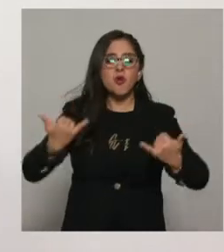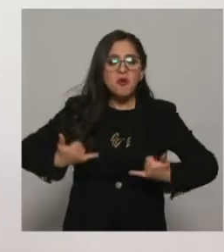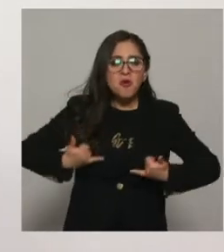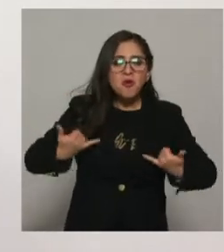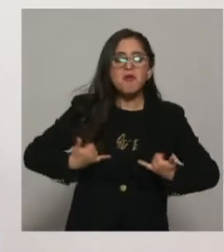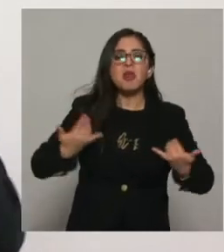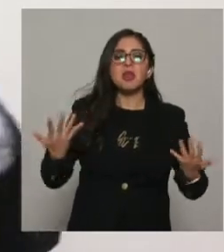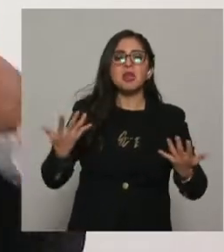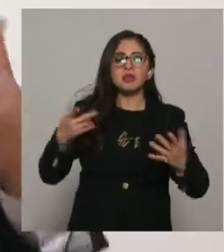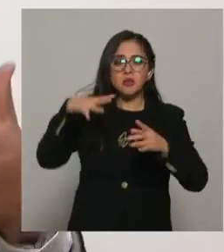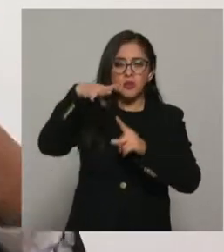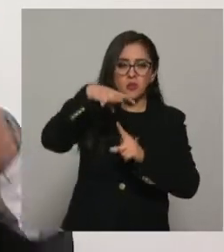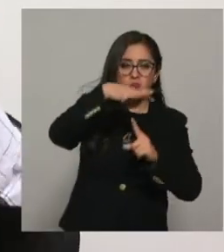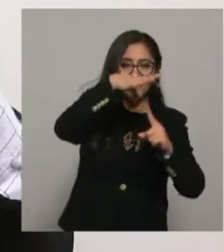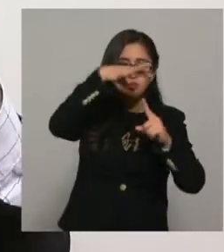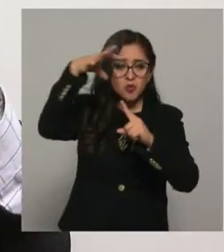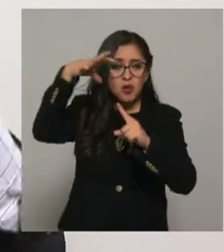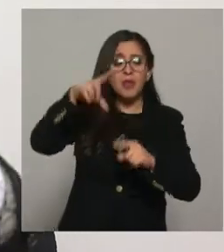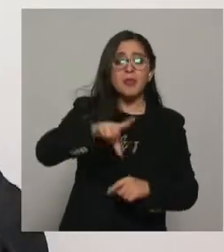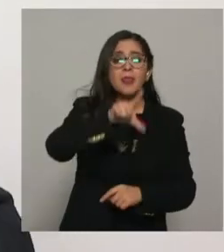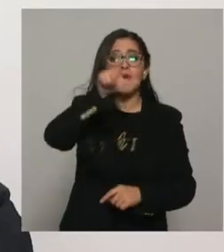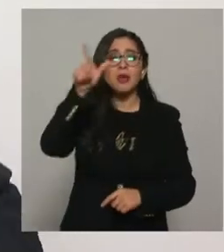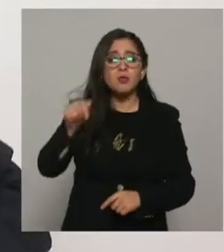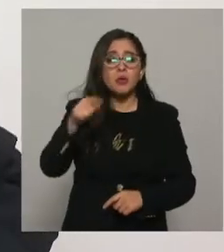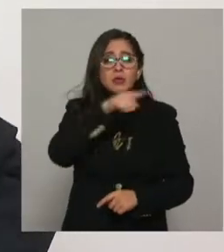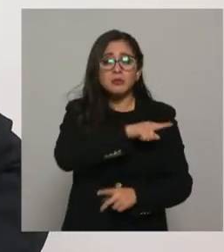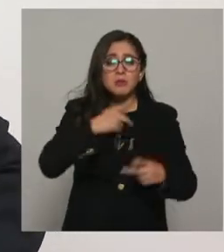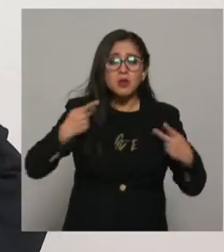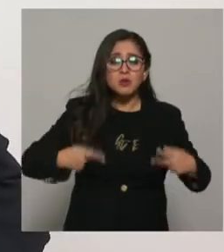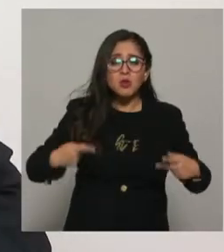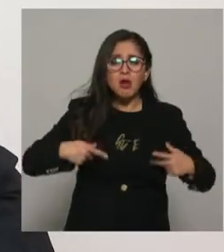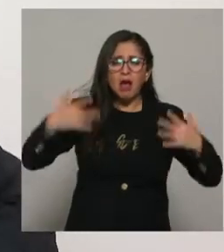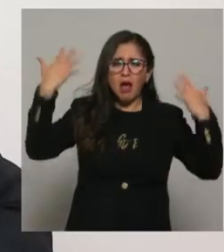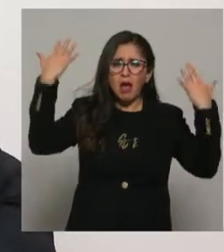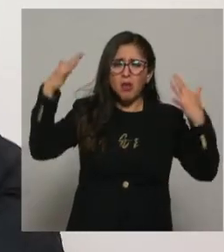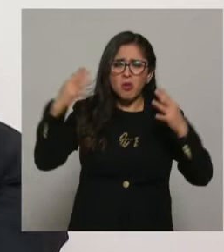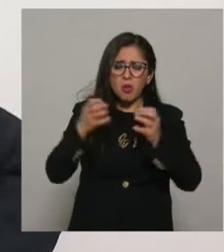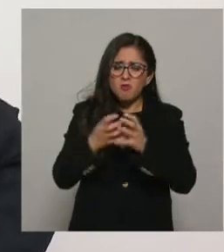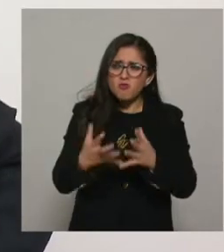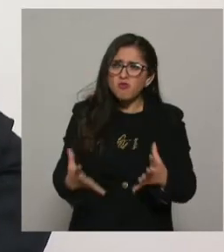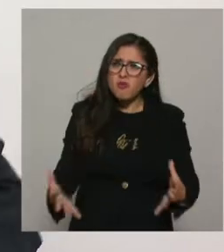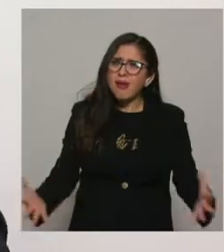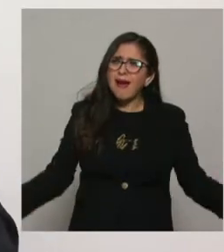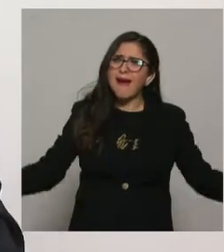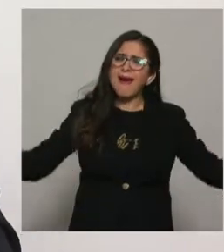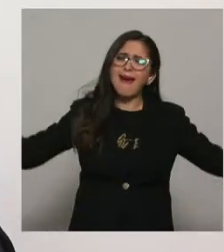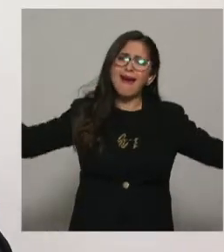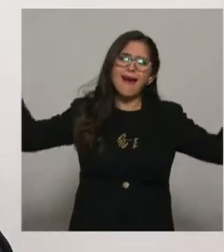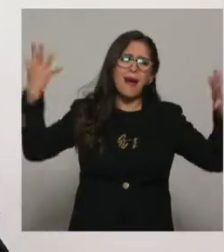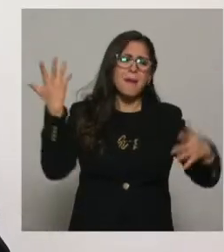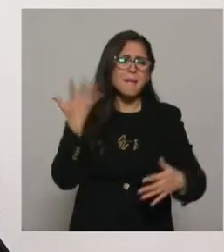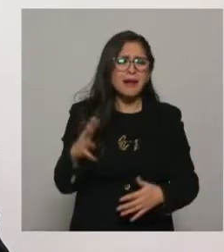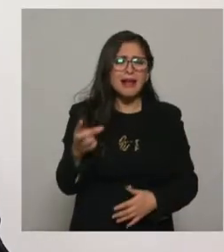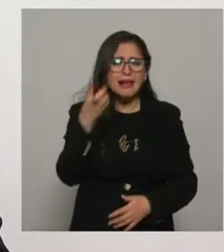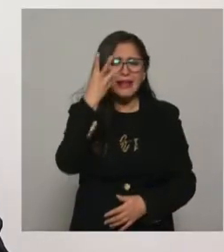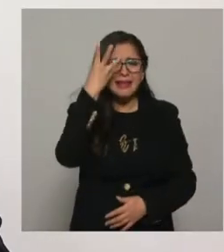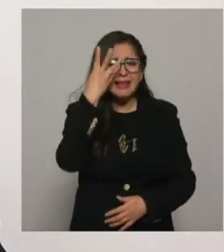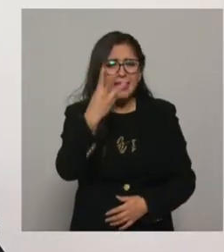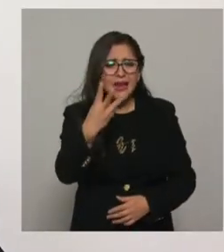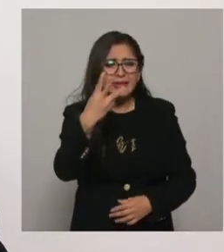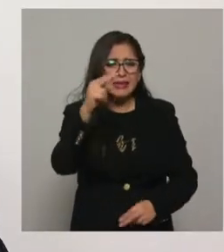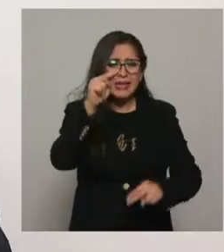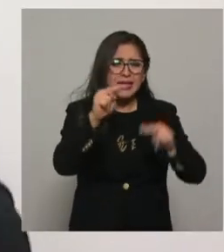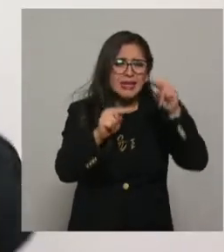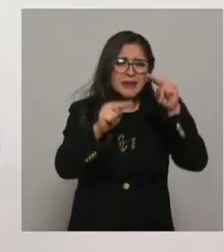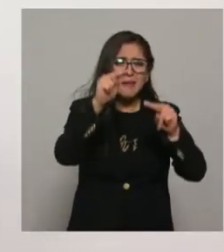día 2, los adultos y unos globos gigantes, aproximadamente como de unos 3 niveles de un